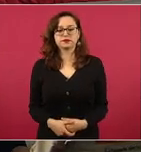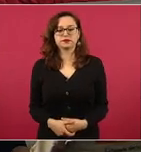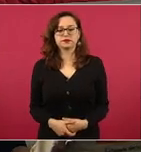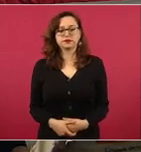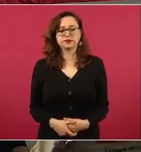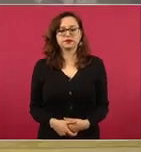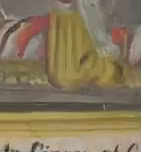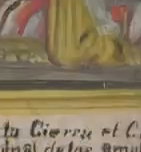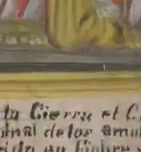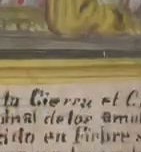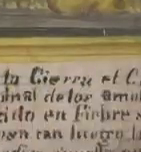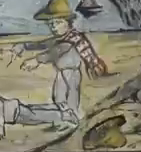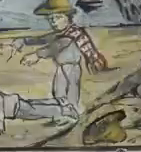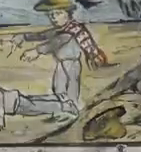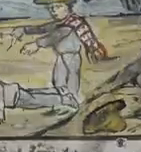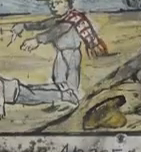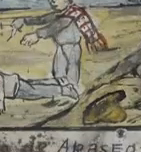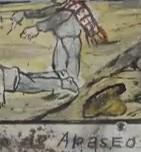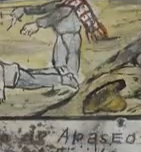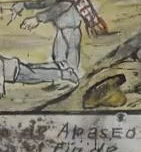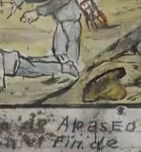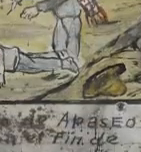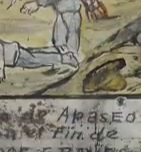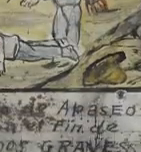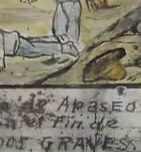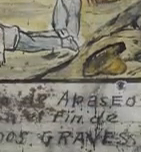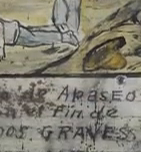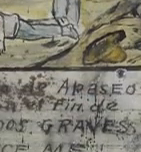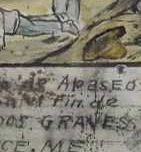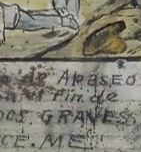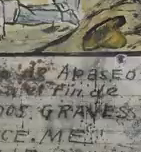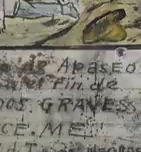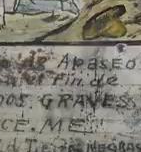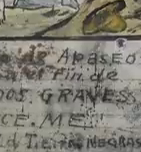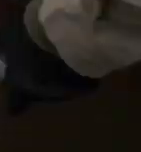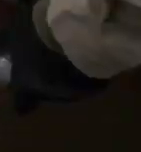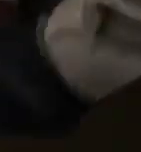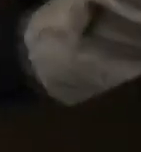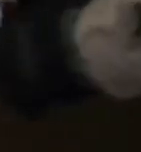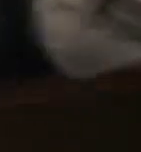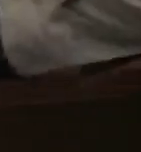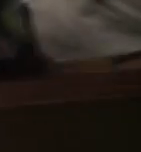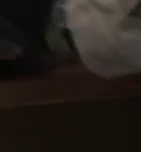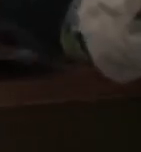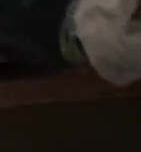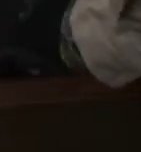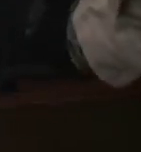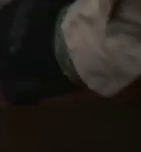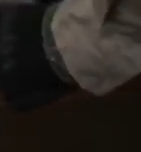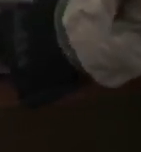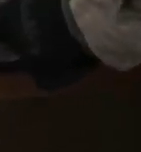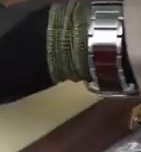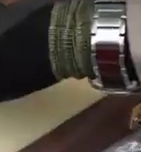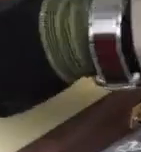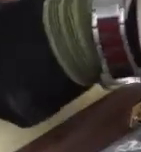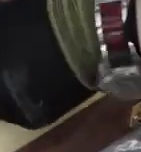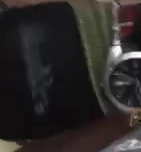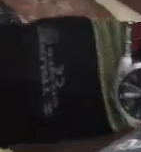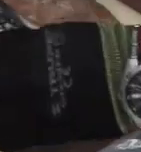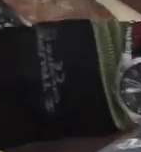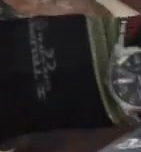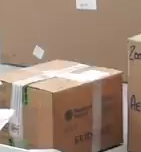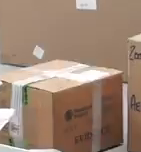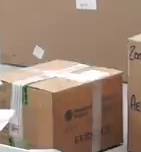Con la iniciativa del presidente Andrés Manuel López Obrador, el Gobierno de México dio inicio a un esfuerzo extraordinario para